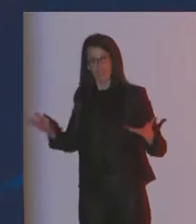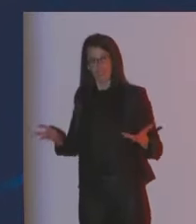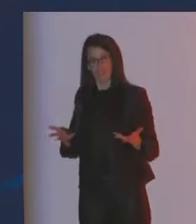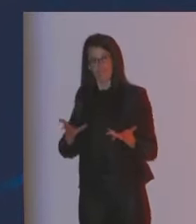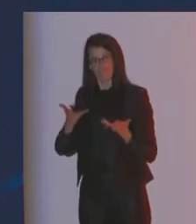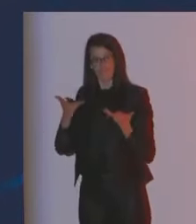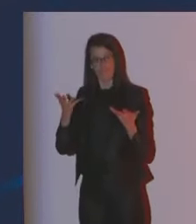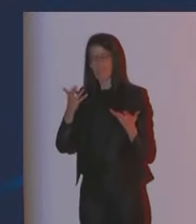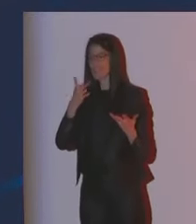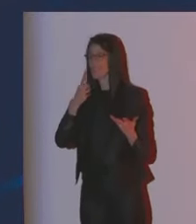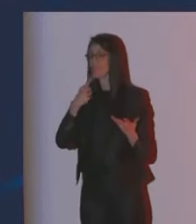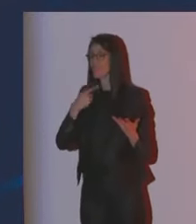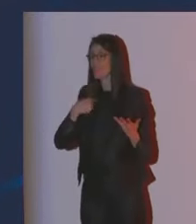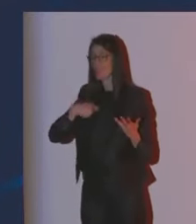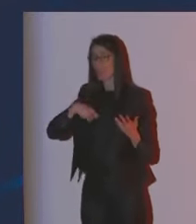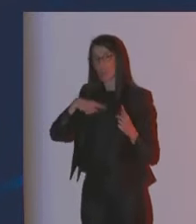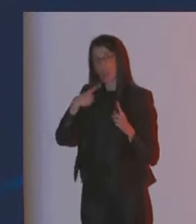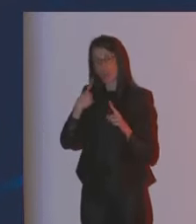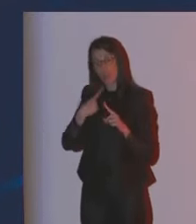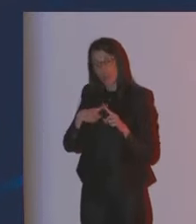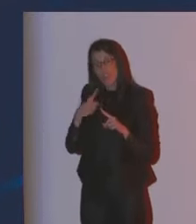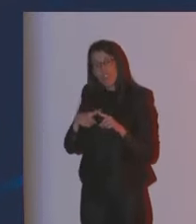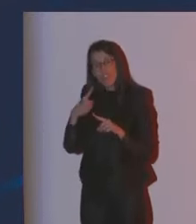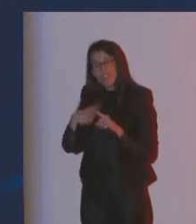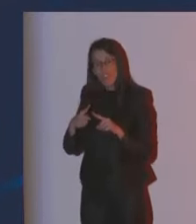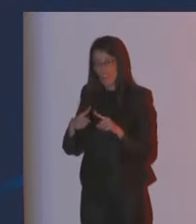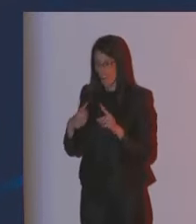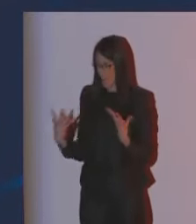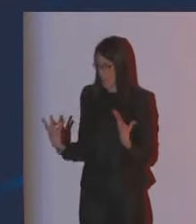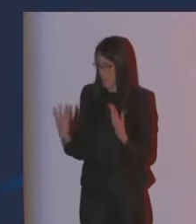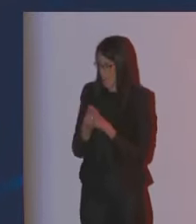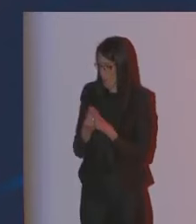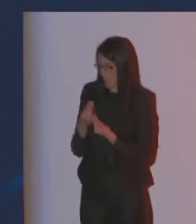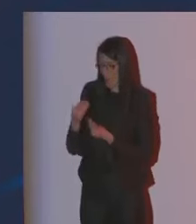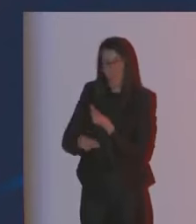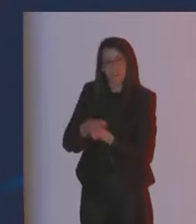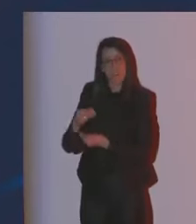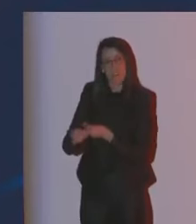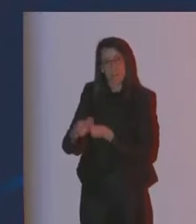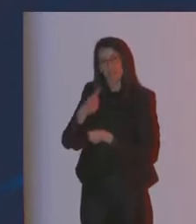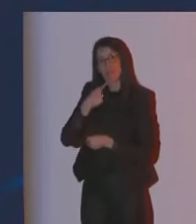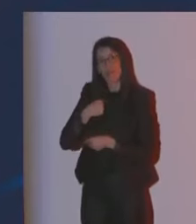recordarme todas las cosas que hemos hecho juntas.